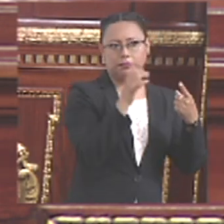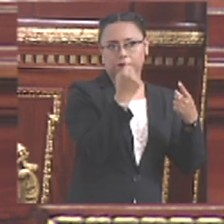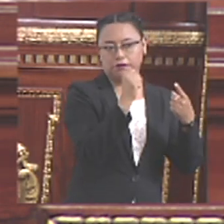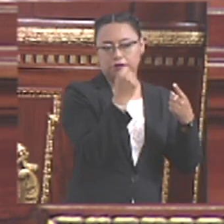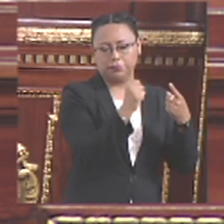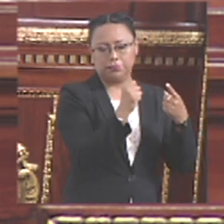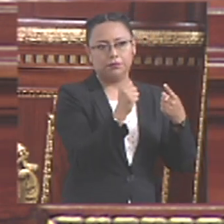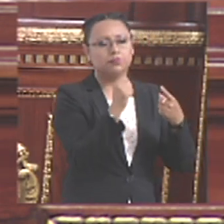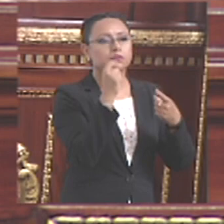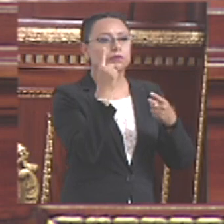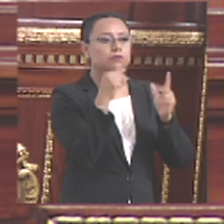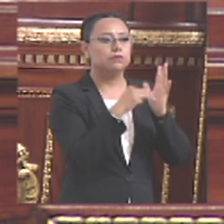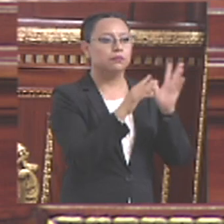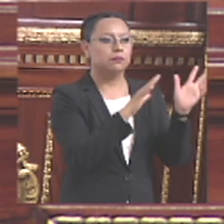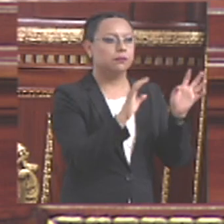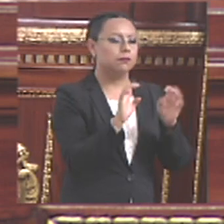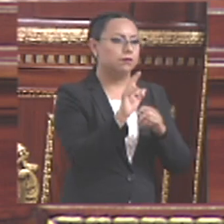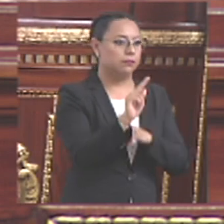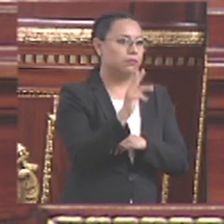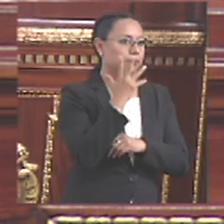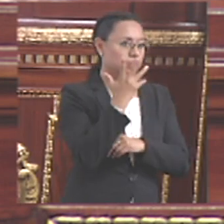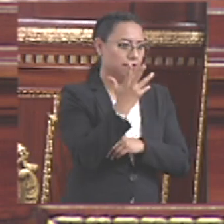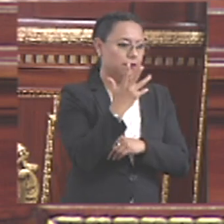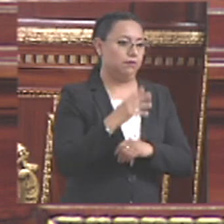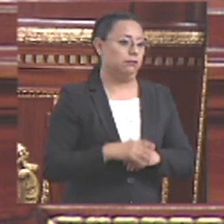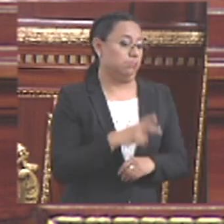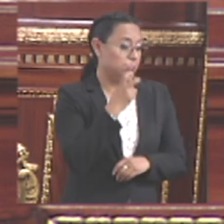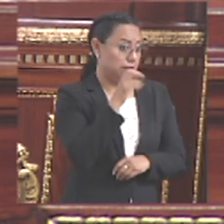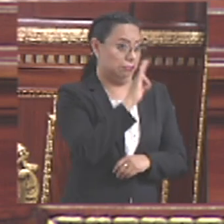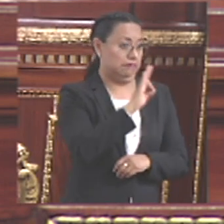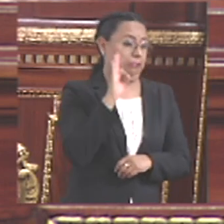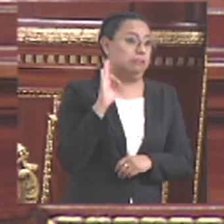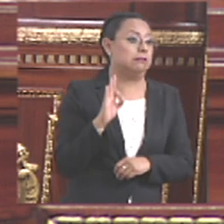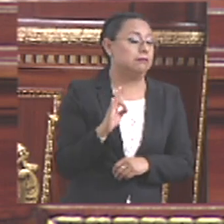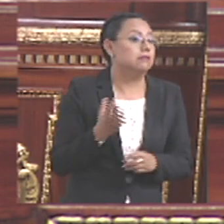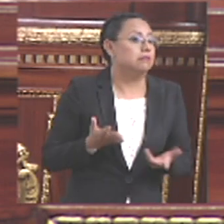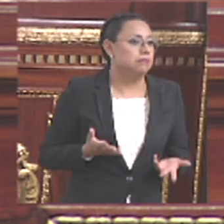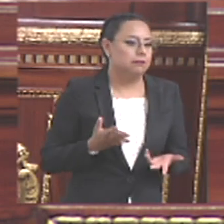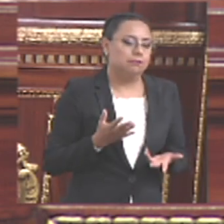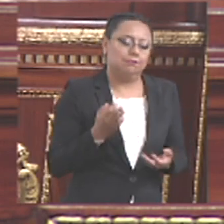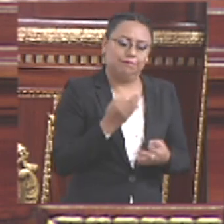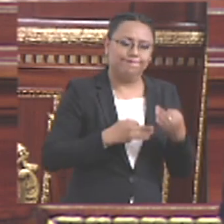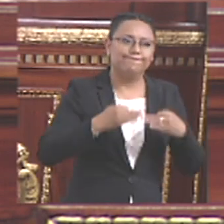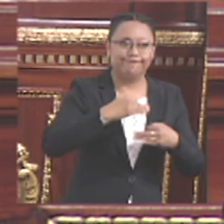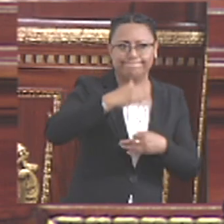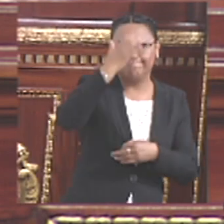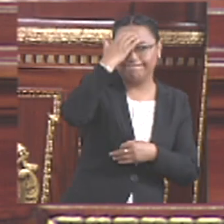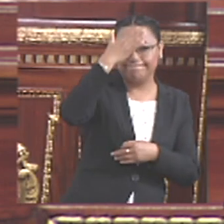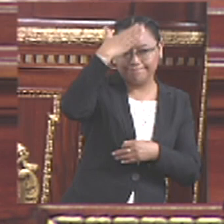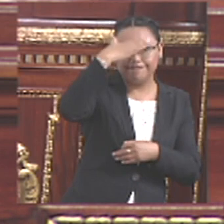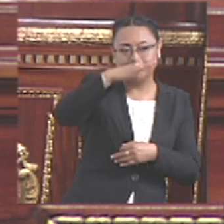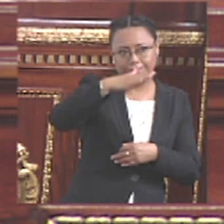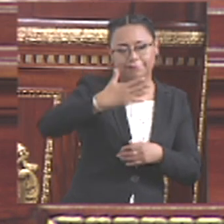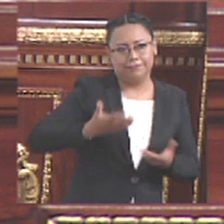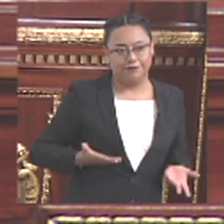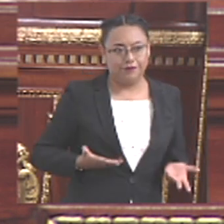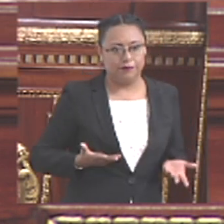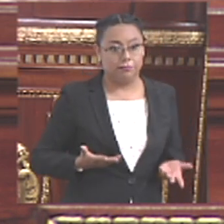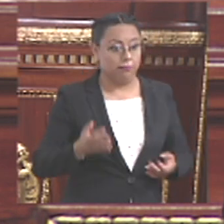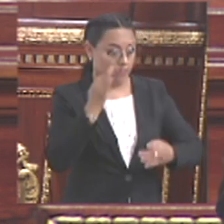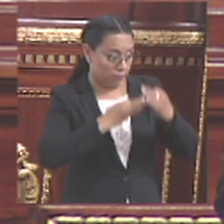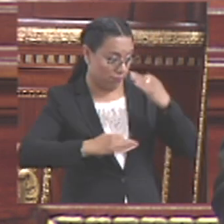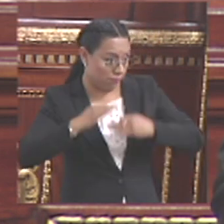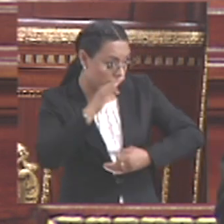de 1985, una fecha que todos conocemos, que no todos